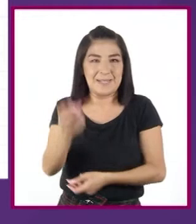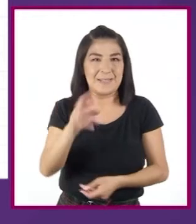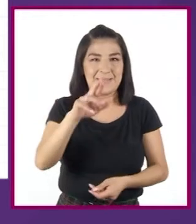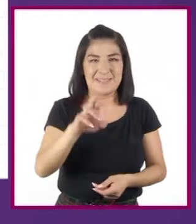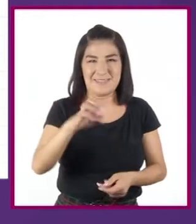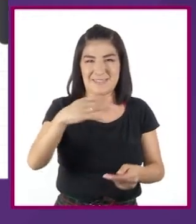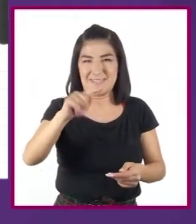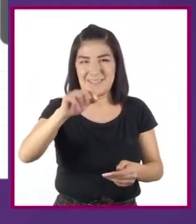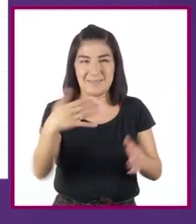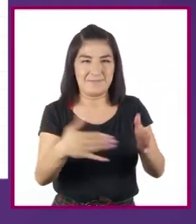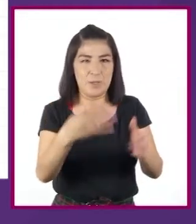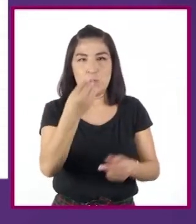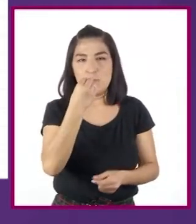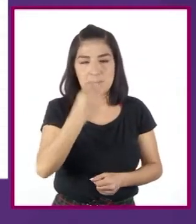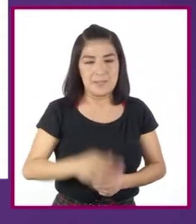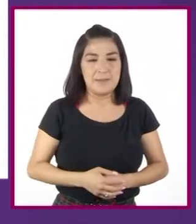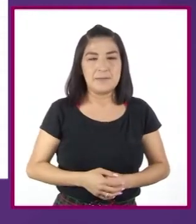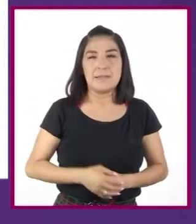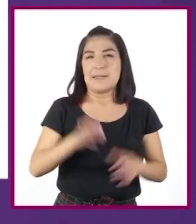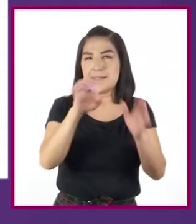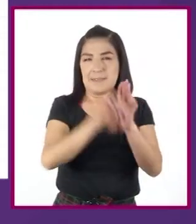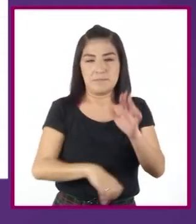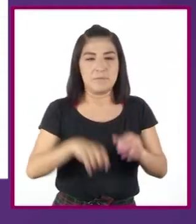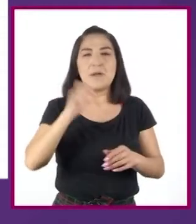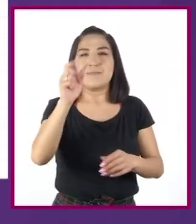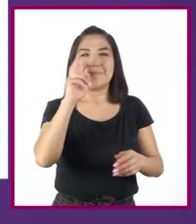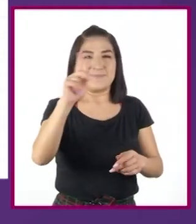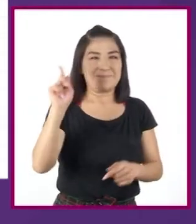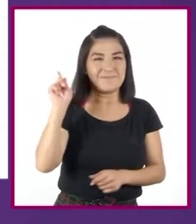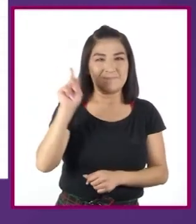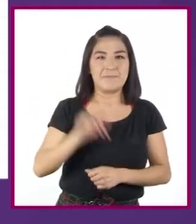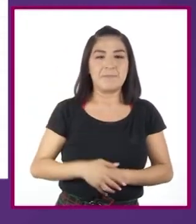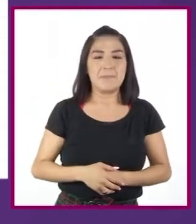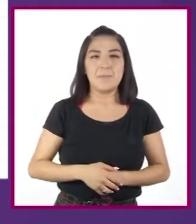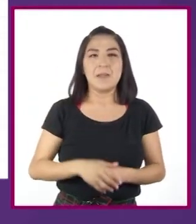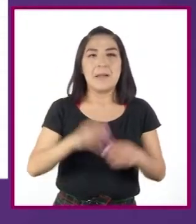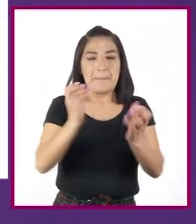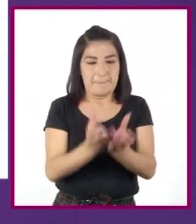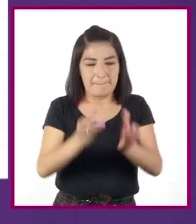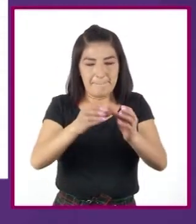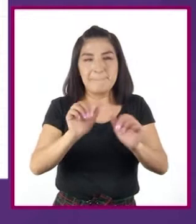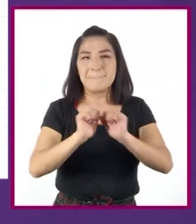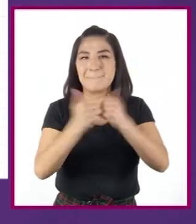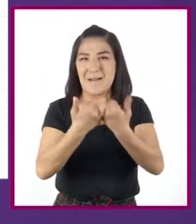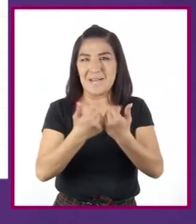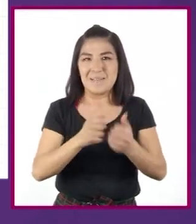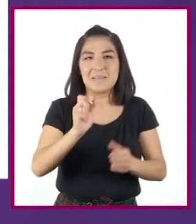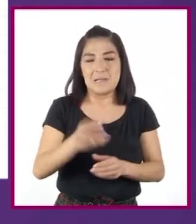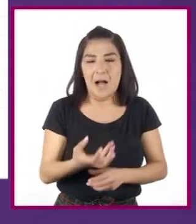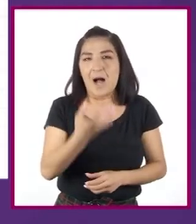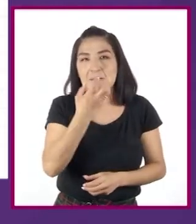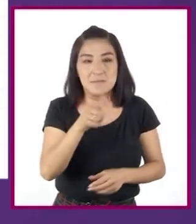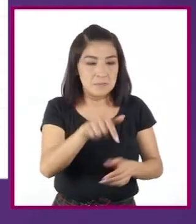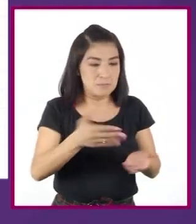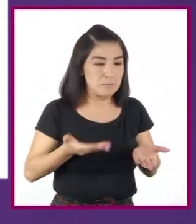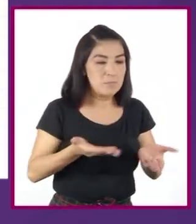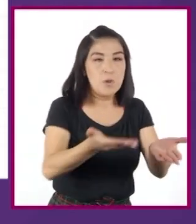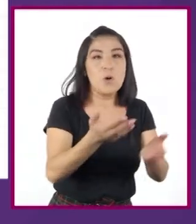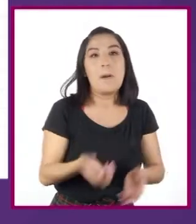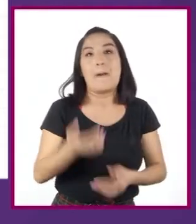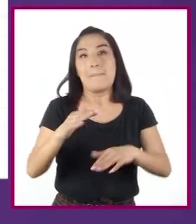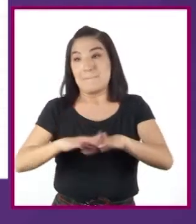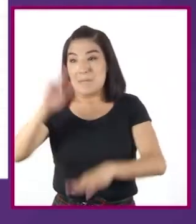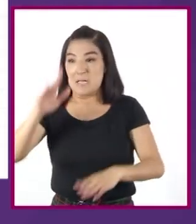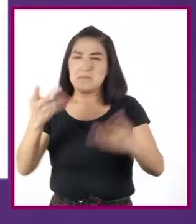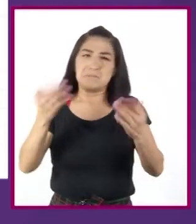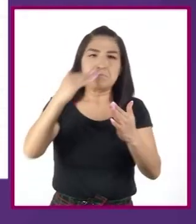Por ejemplo, la siguiente receta es de un panqué. Si se quiere hornear un panqué para más o menos personas que